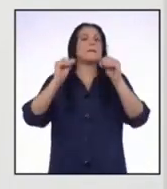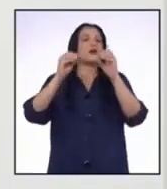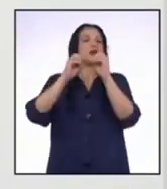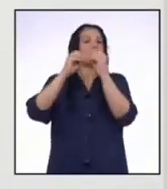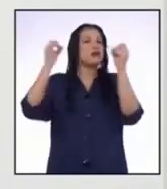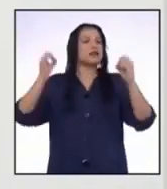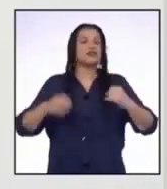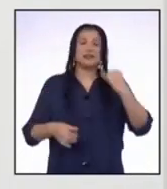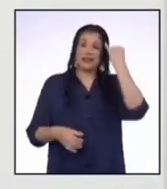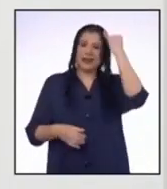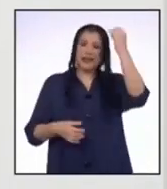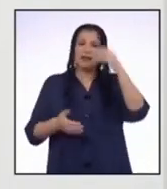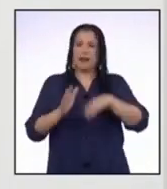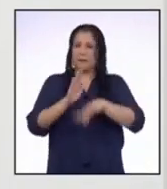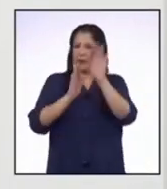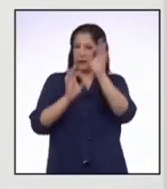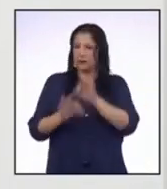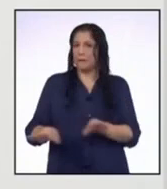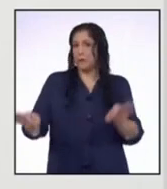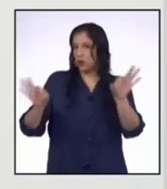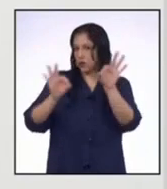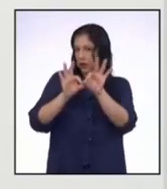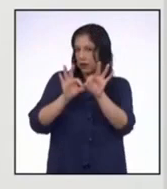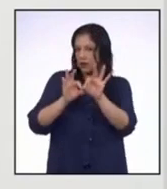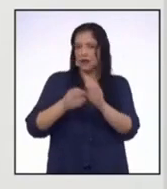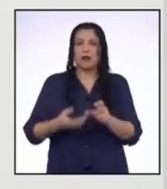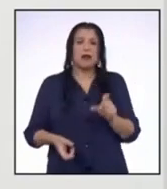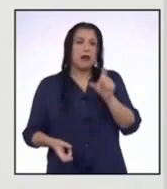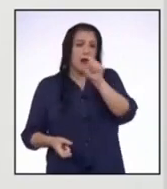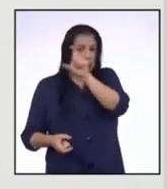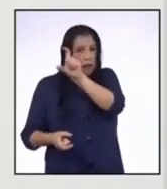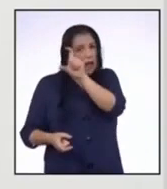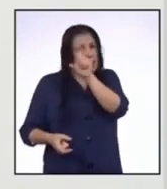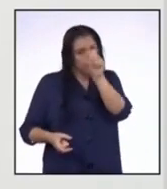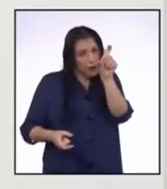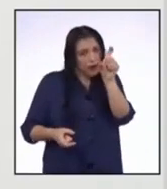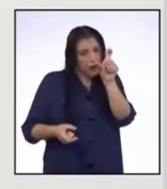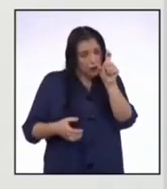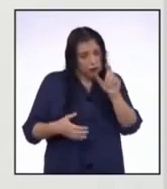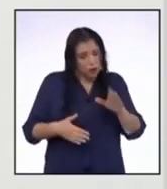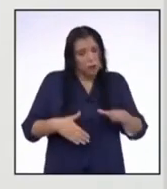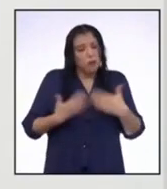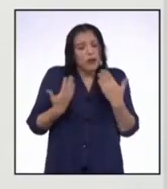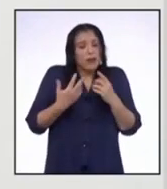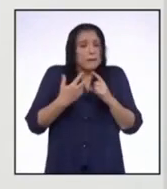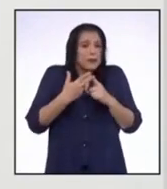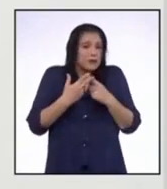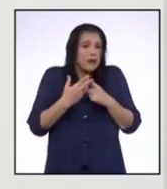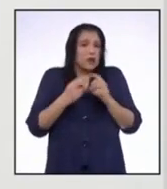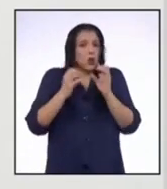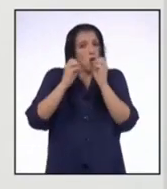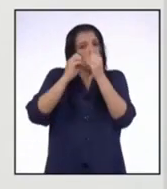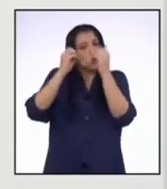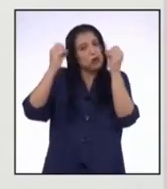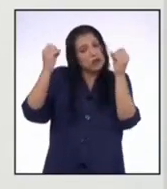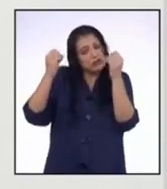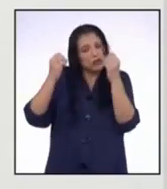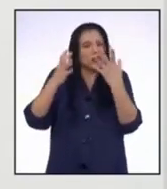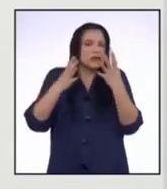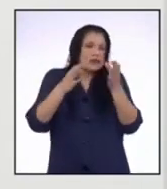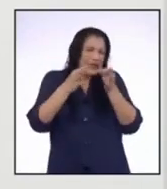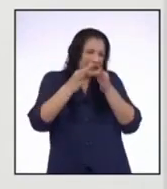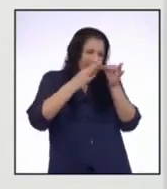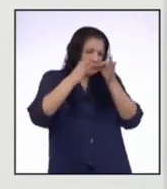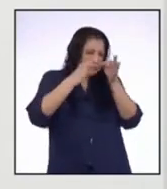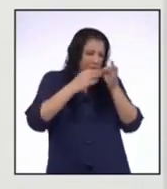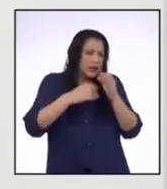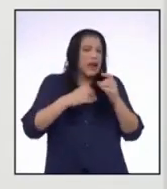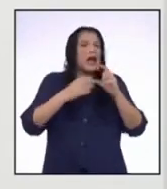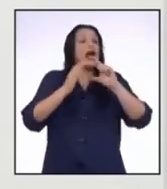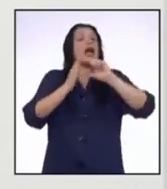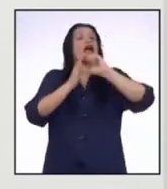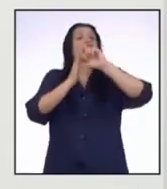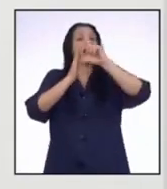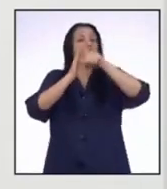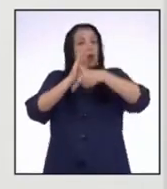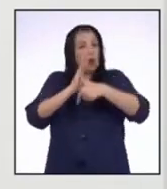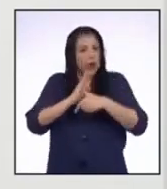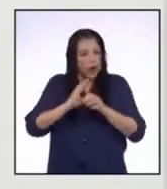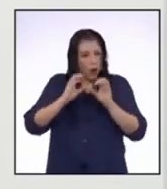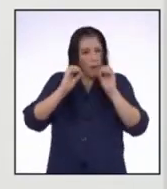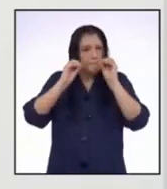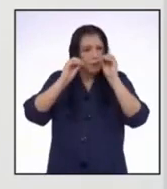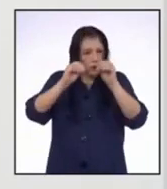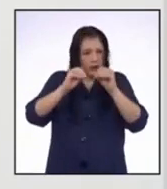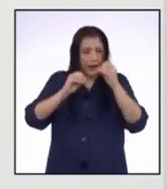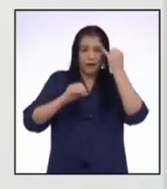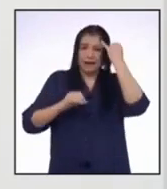la idea principal. El párrafo podría comenzar con una pequeña oración introductoria y luego mencionar la